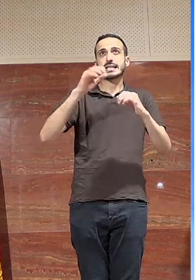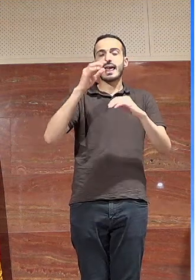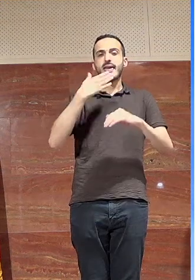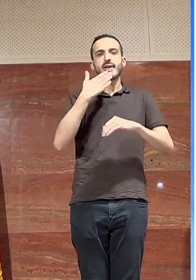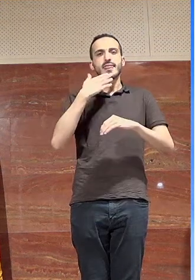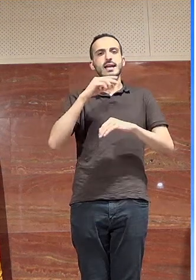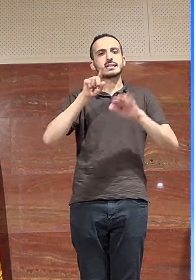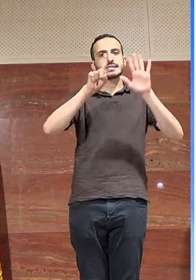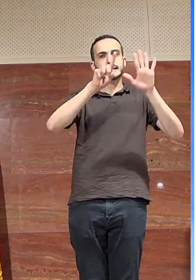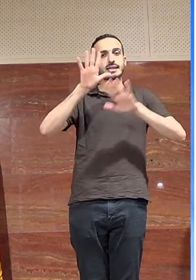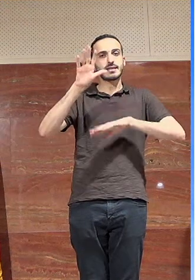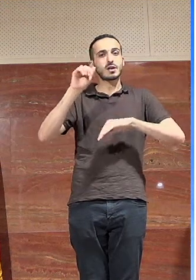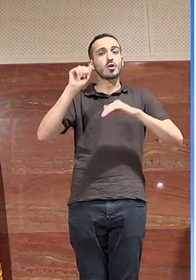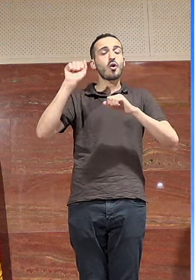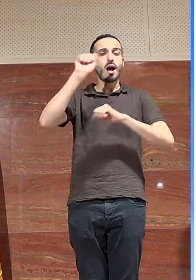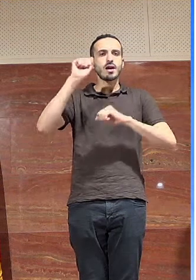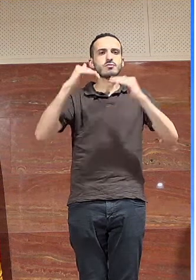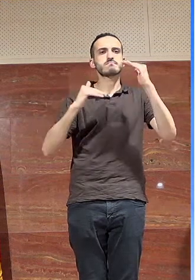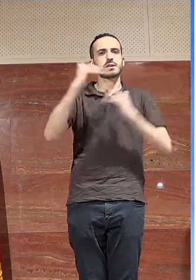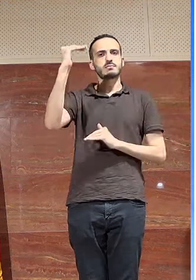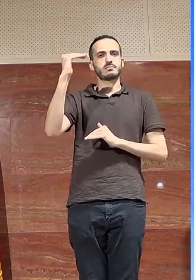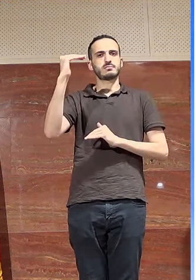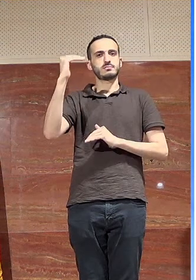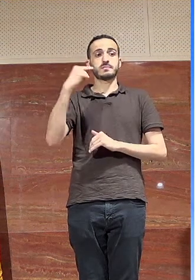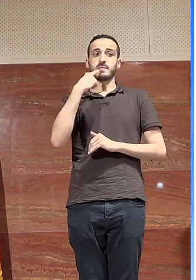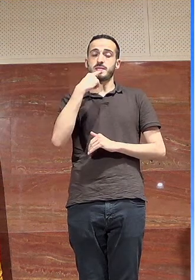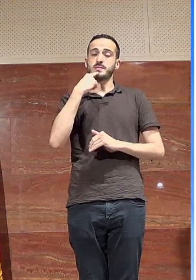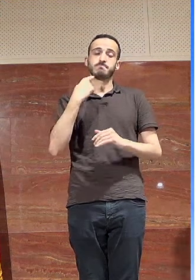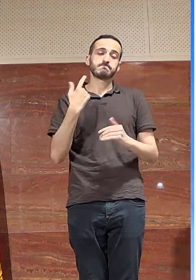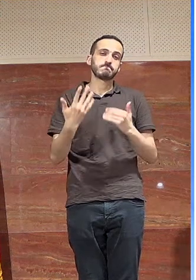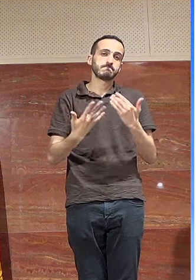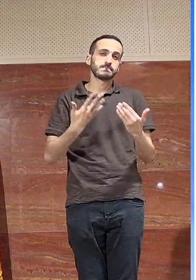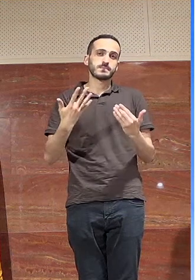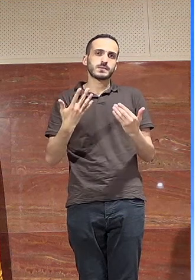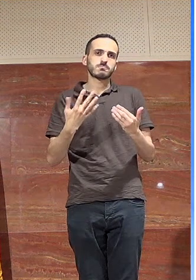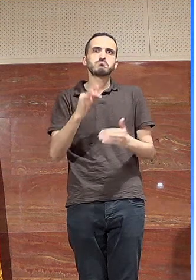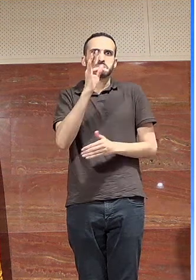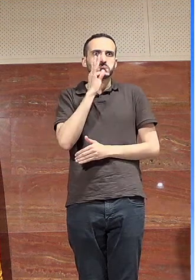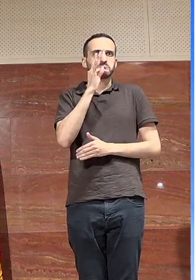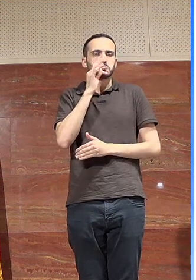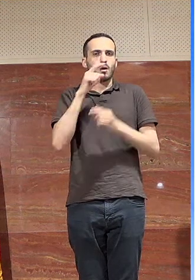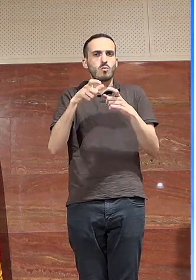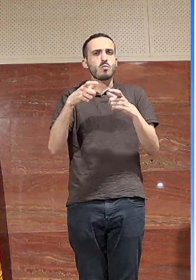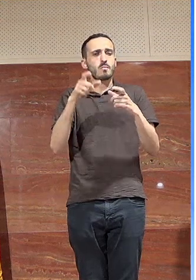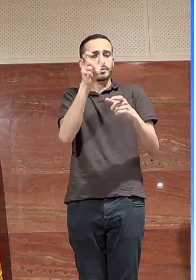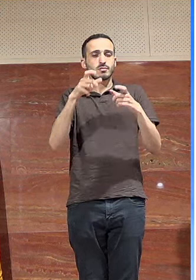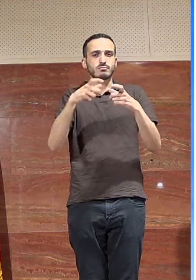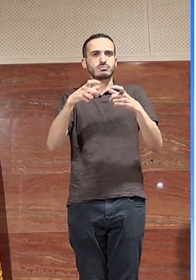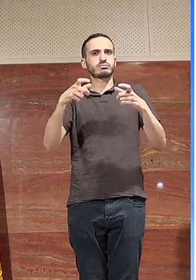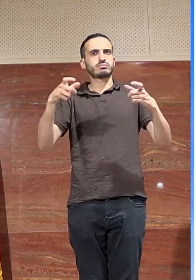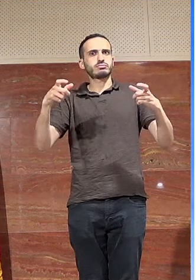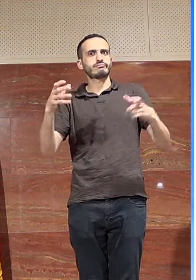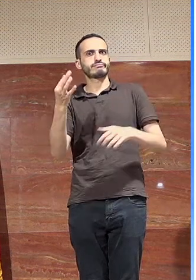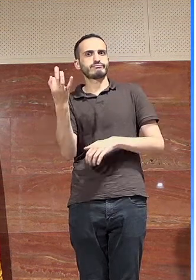2030, o sea, en menos de 20 años, se estima que aumente a 6 millones de conductores